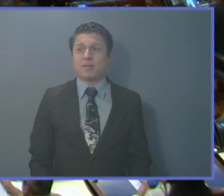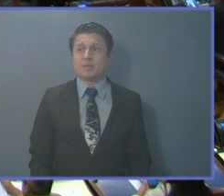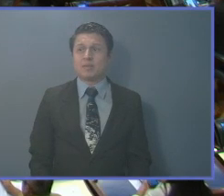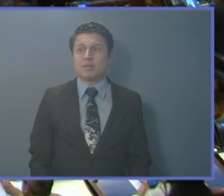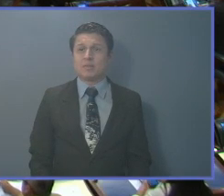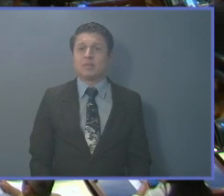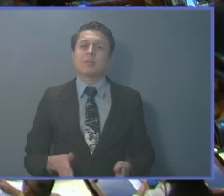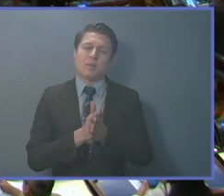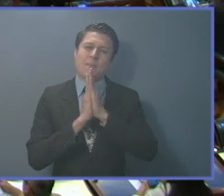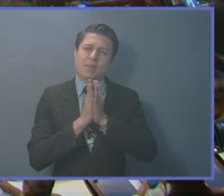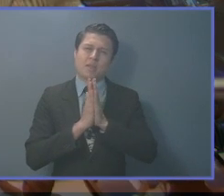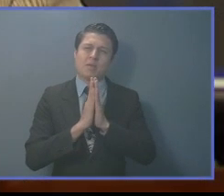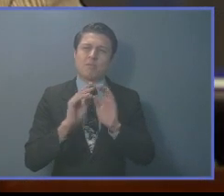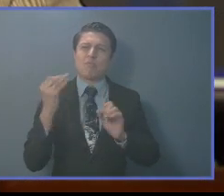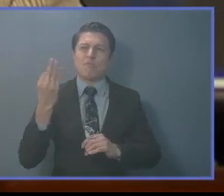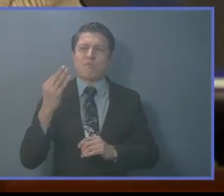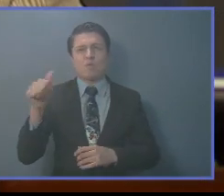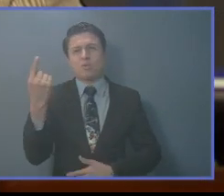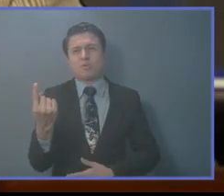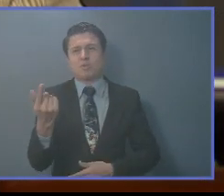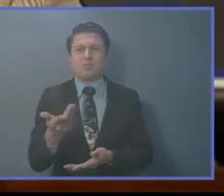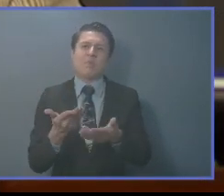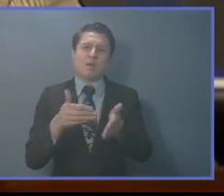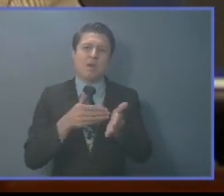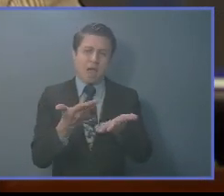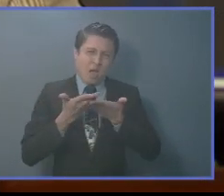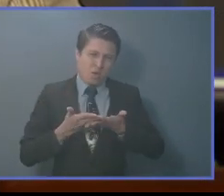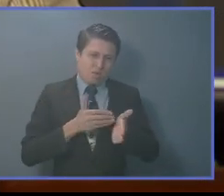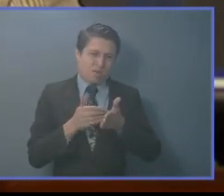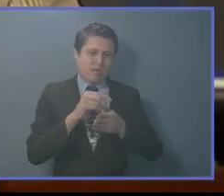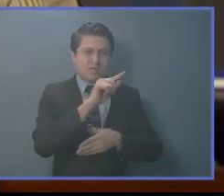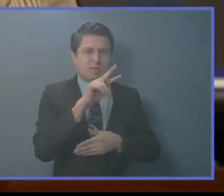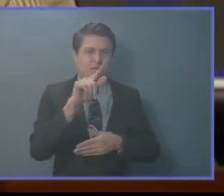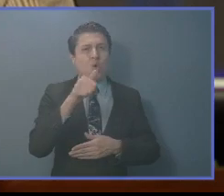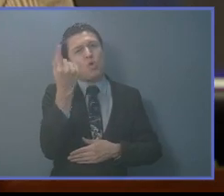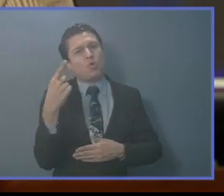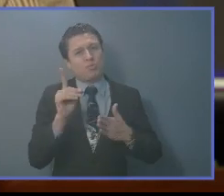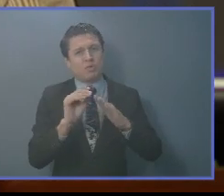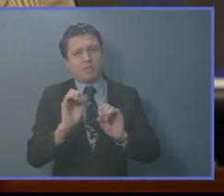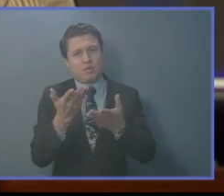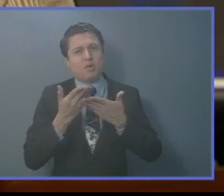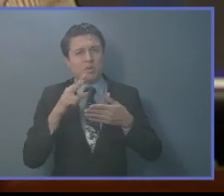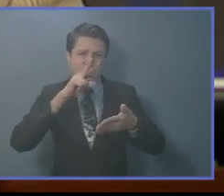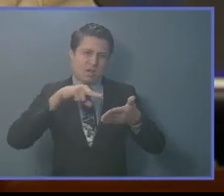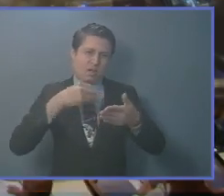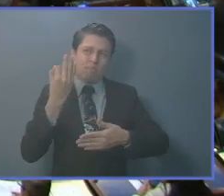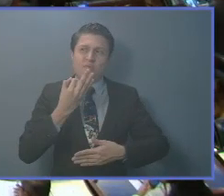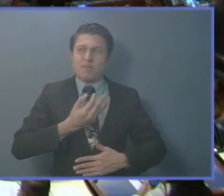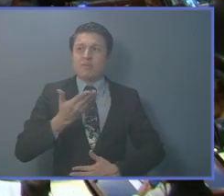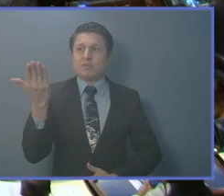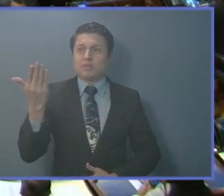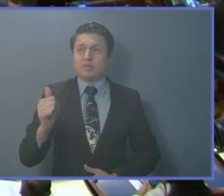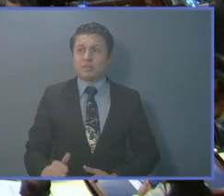le pediría que me ayude a leer a partir del artículo 31 otro colega. Por favor.